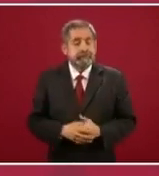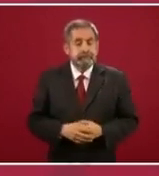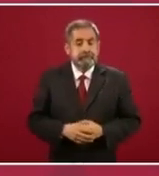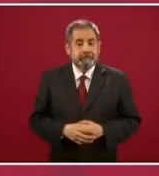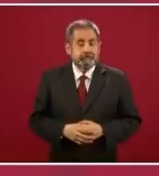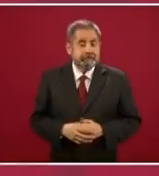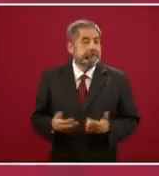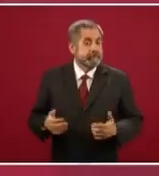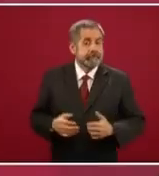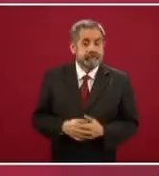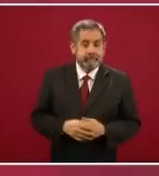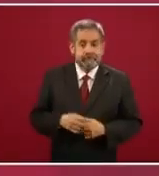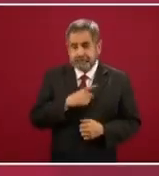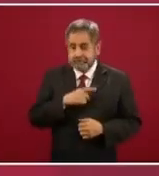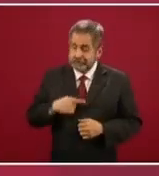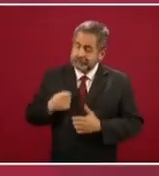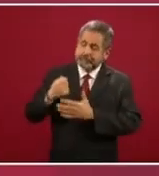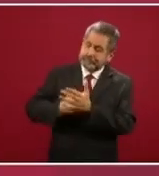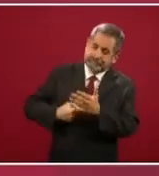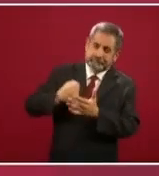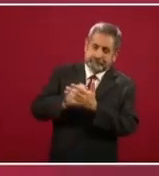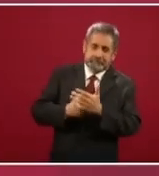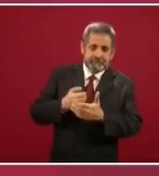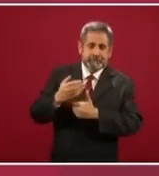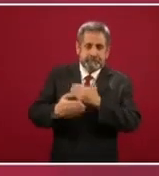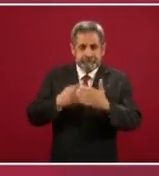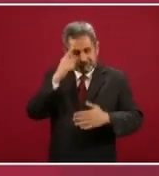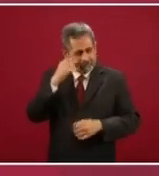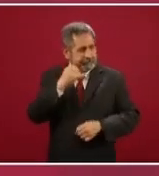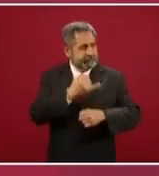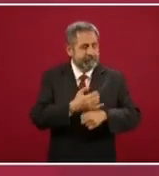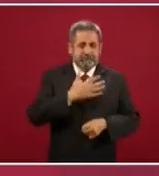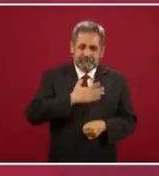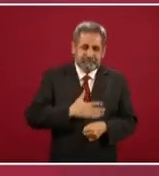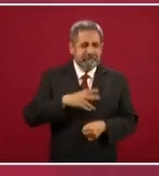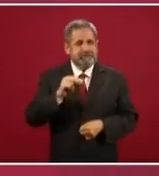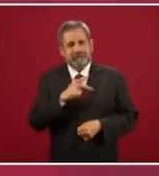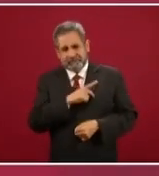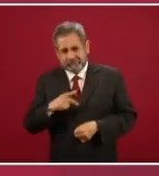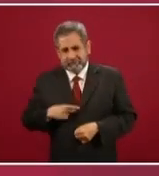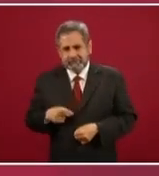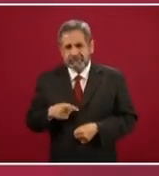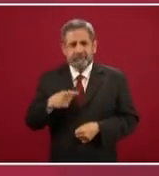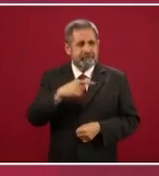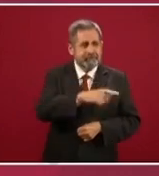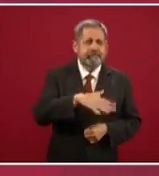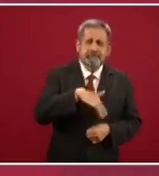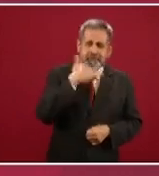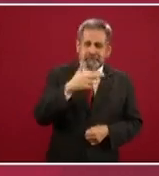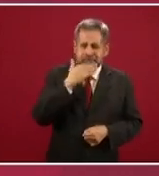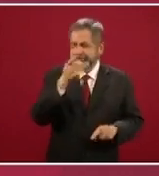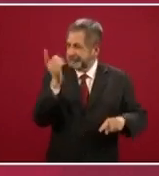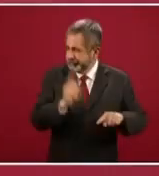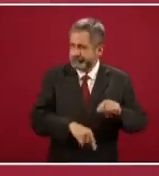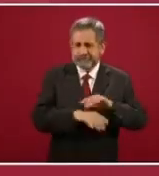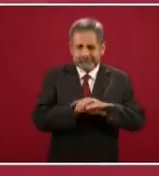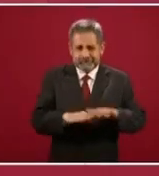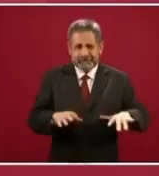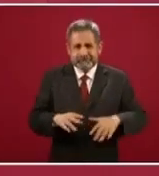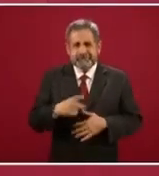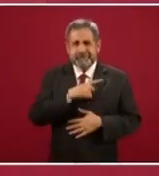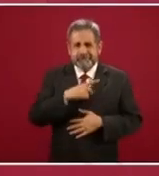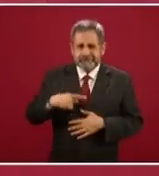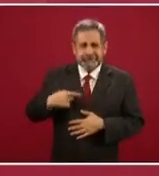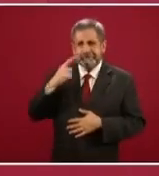hay que luchar contra las injusticias, hay que acabar con la corrupción, tiene que